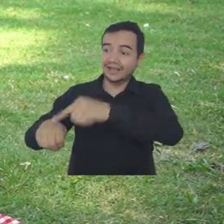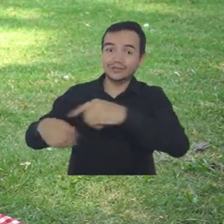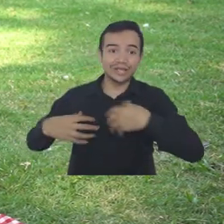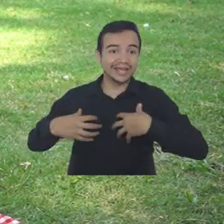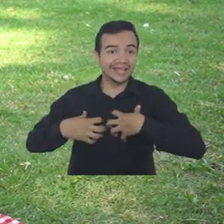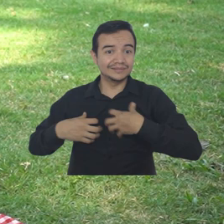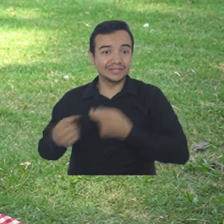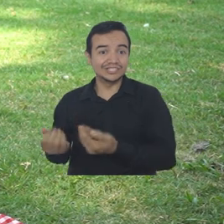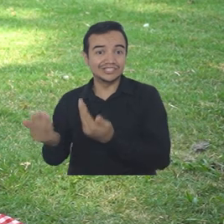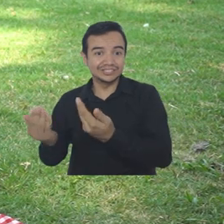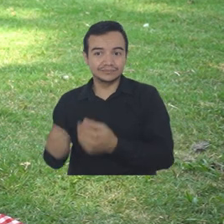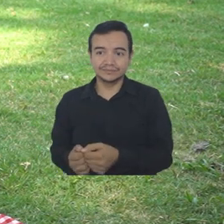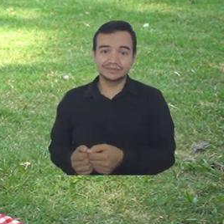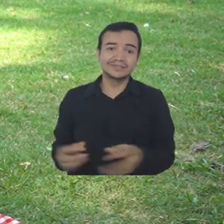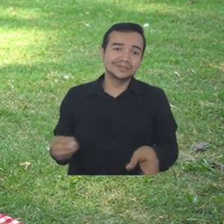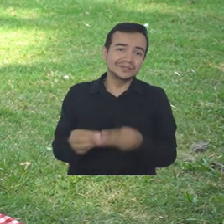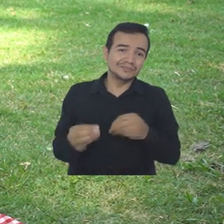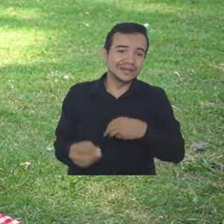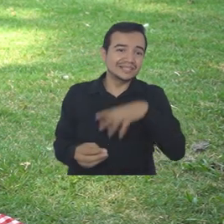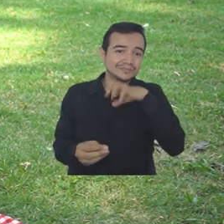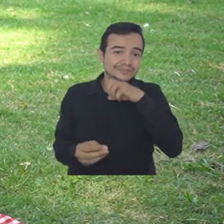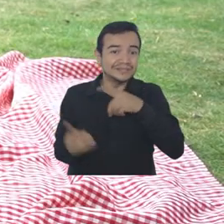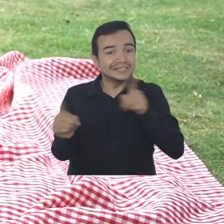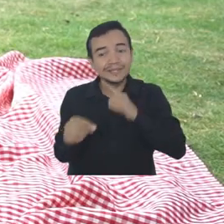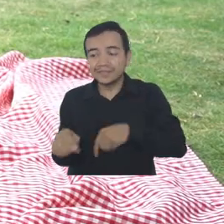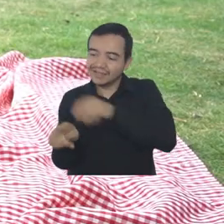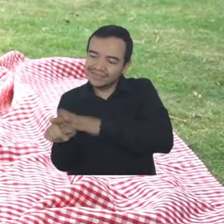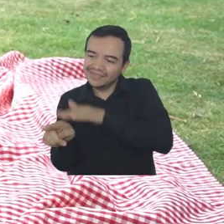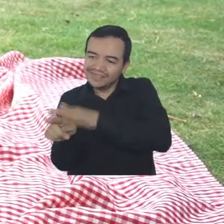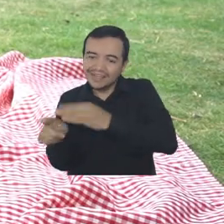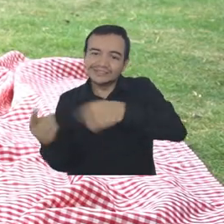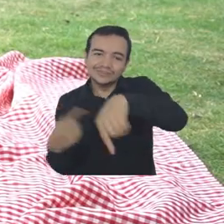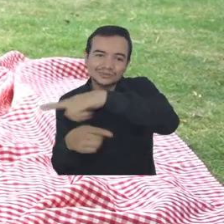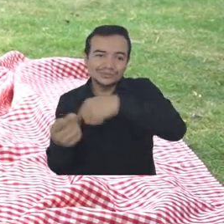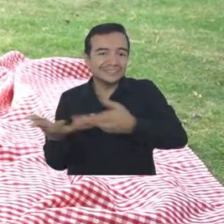innovador, entonces estos espacios son importantes.